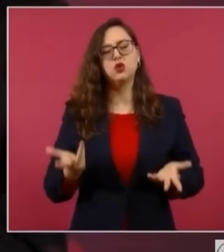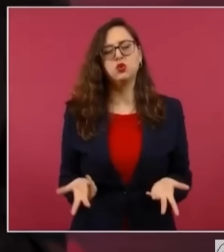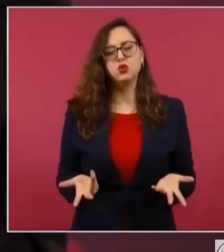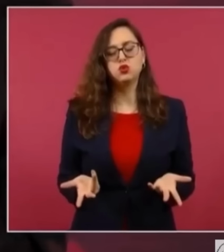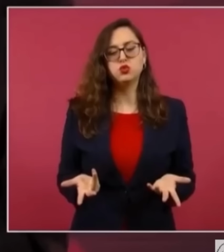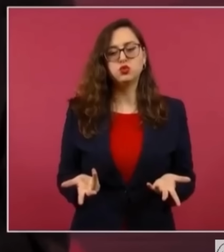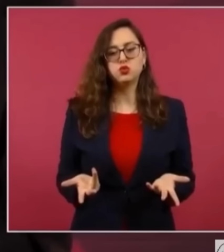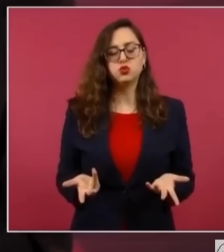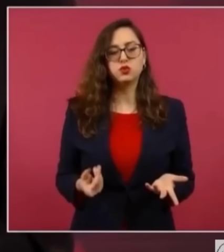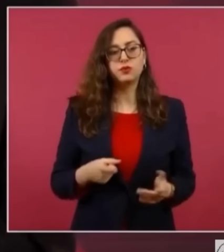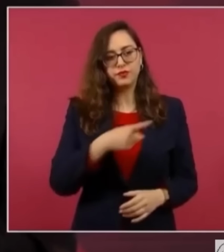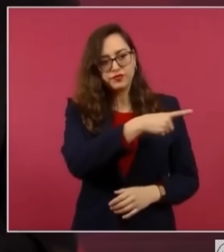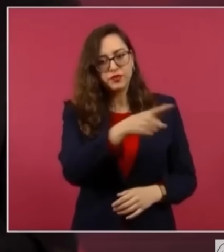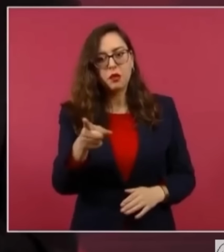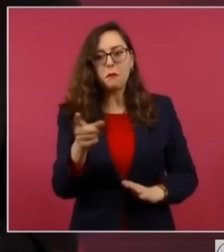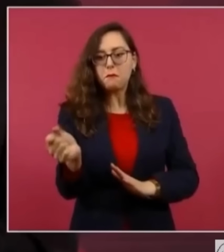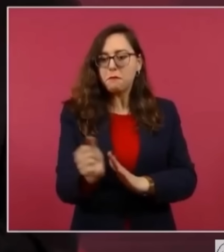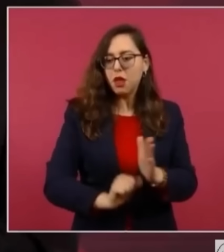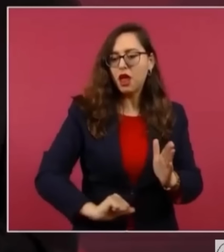van contra eso.